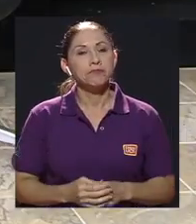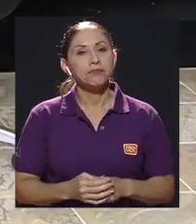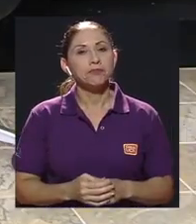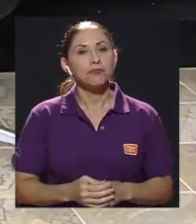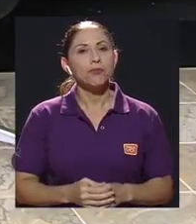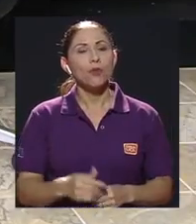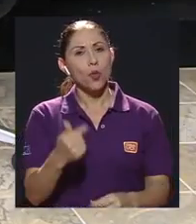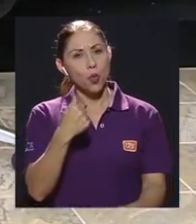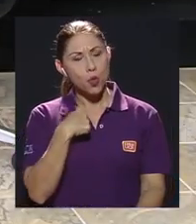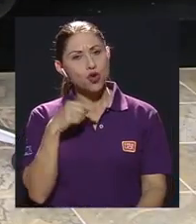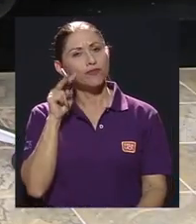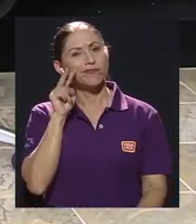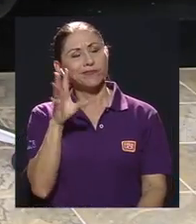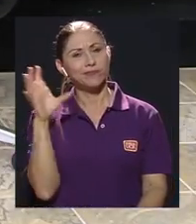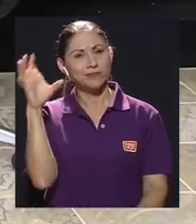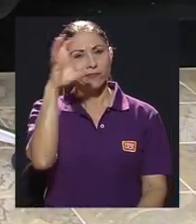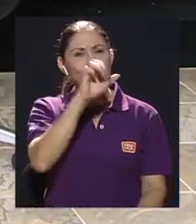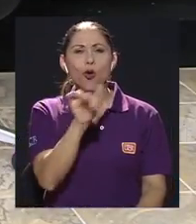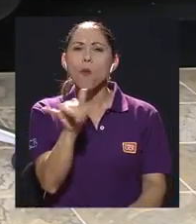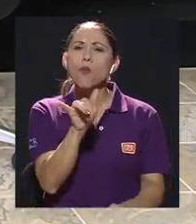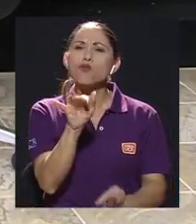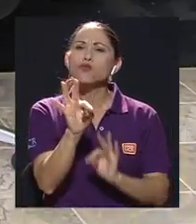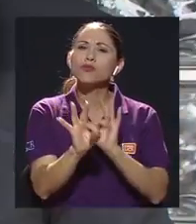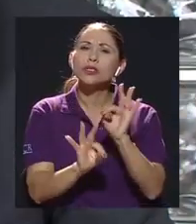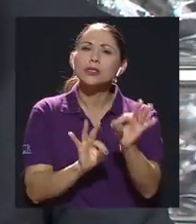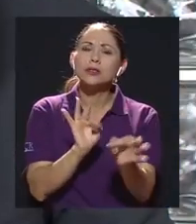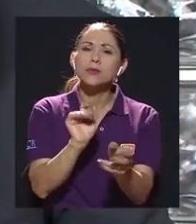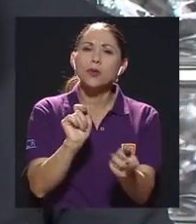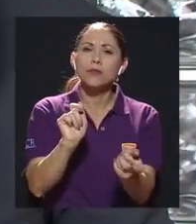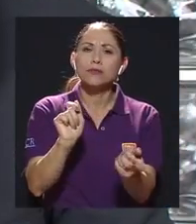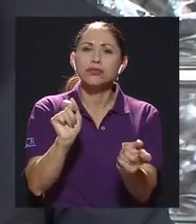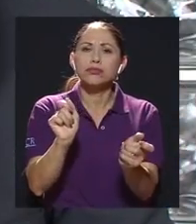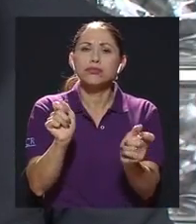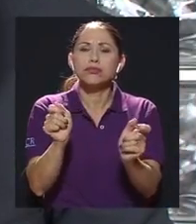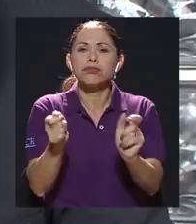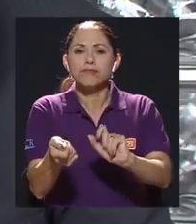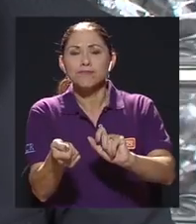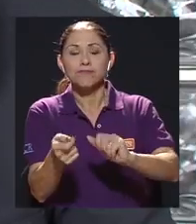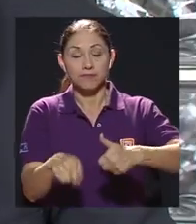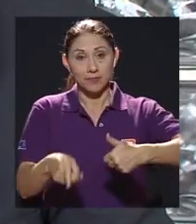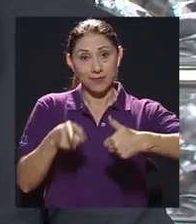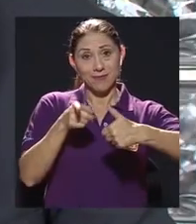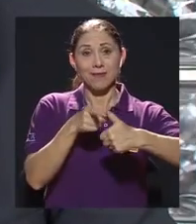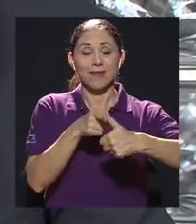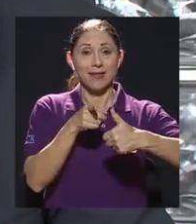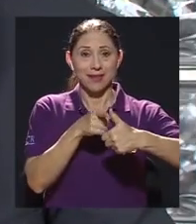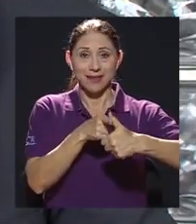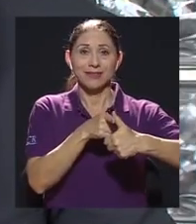uno encuentra una especie de transición entre la